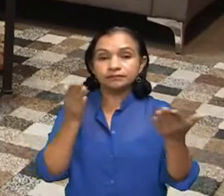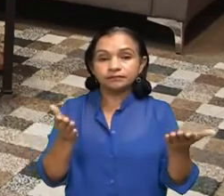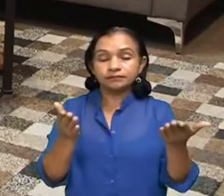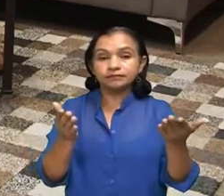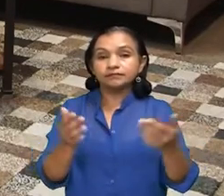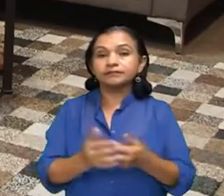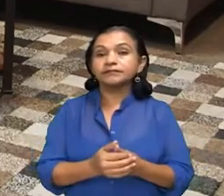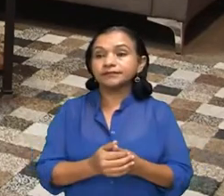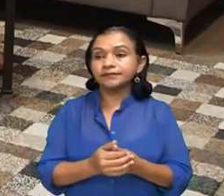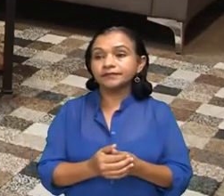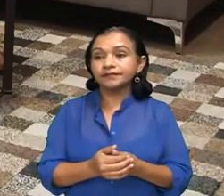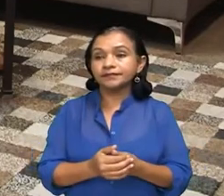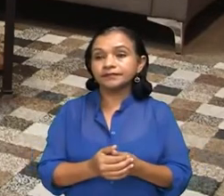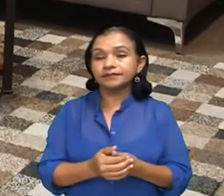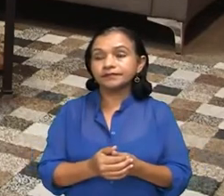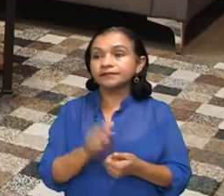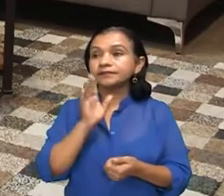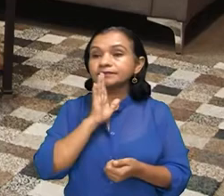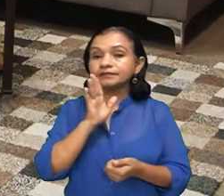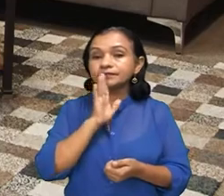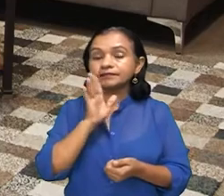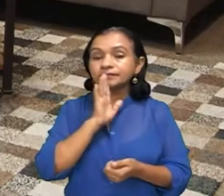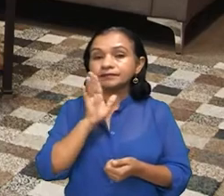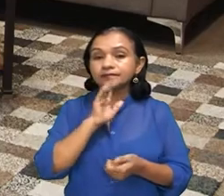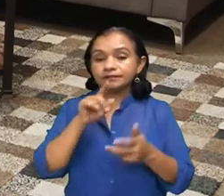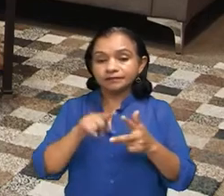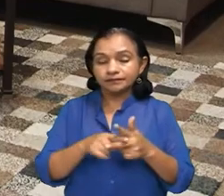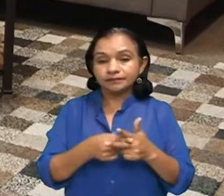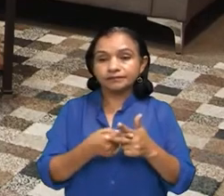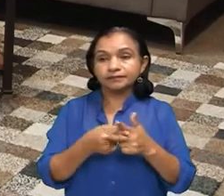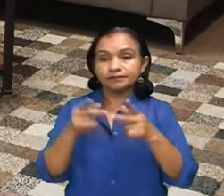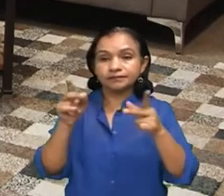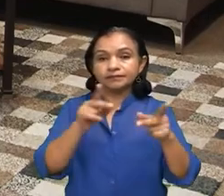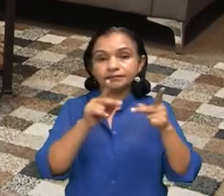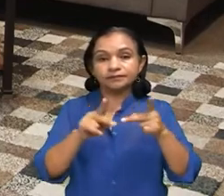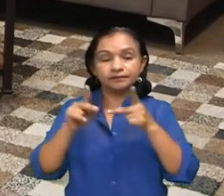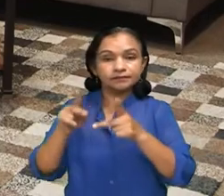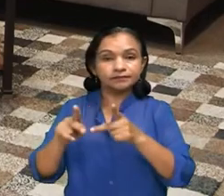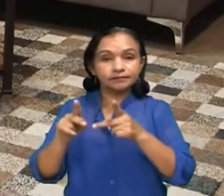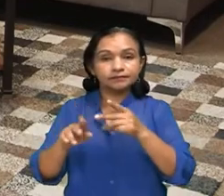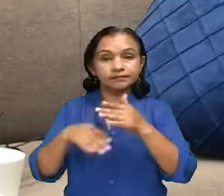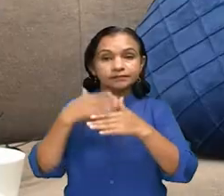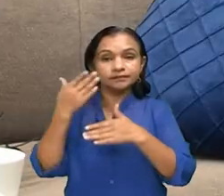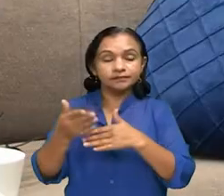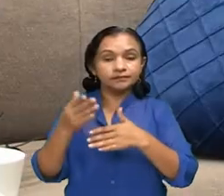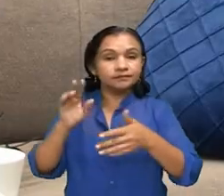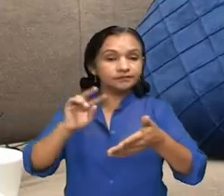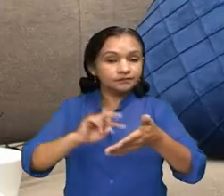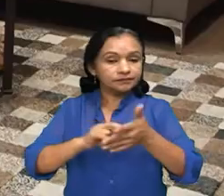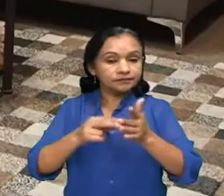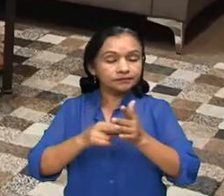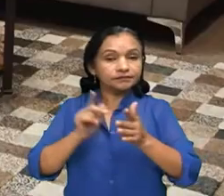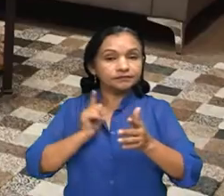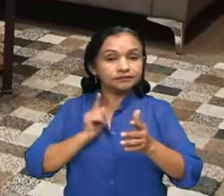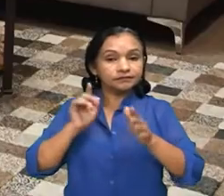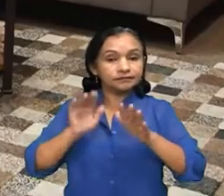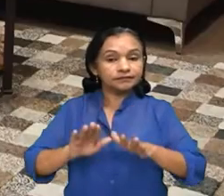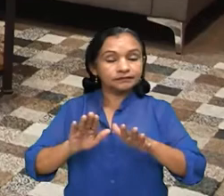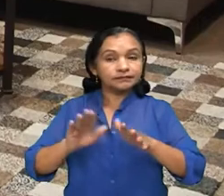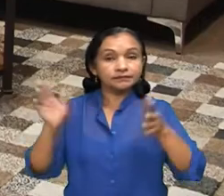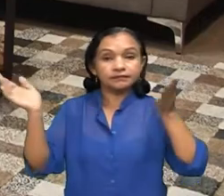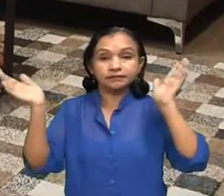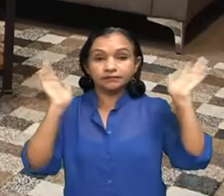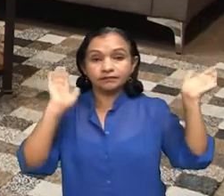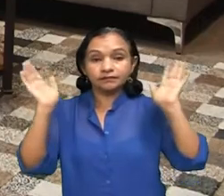también hablar un poquito de emprender, bueno, para los que ya entraron, pero después el reto que implica mantenerse en un mercado